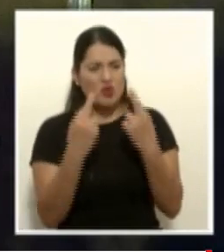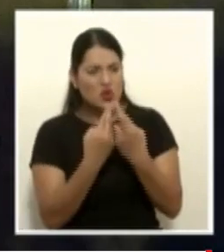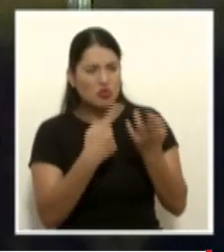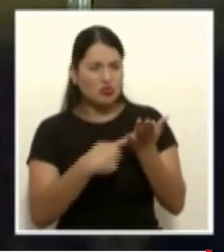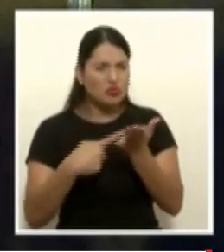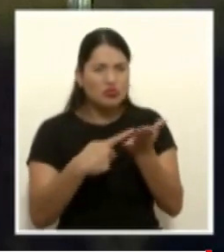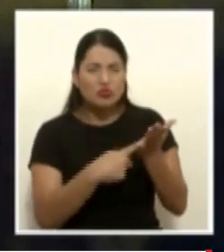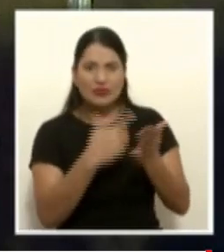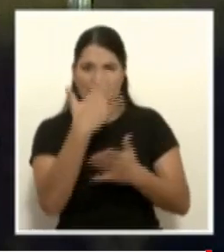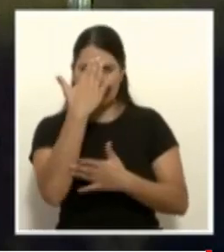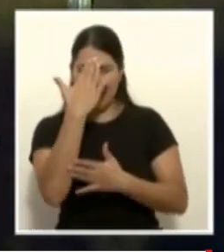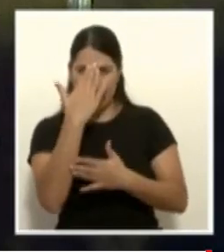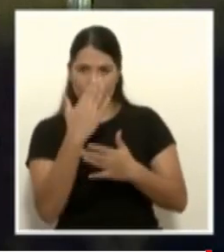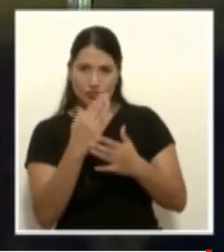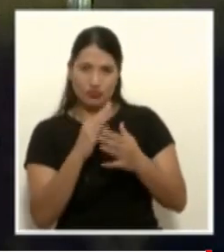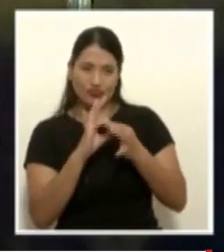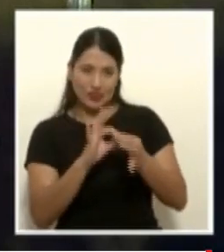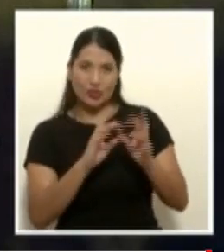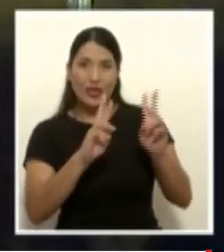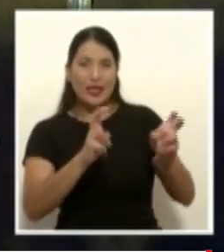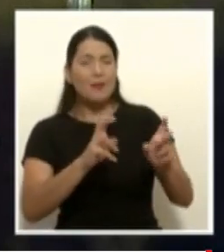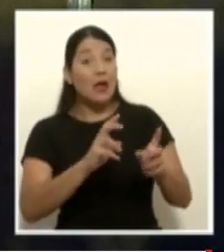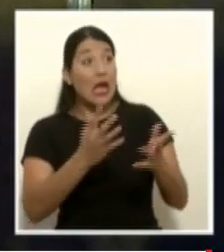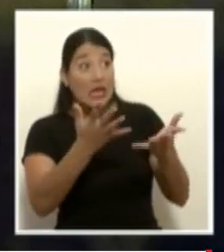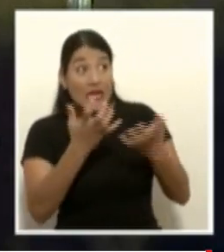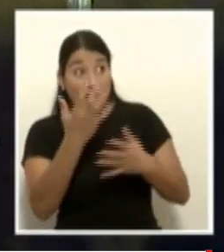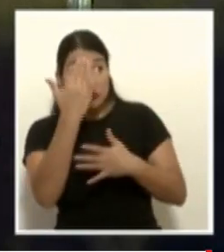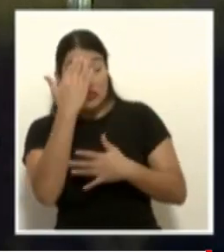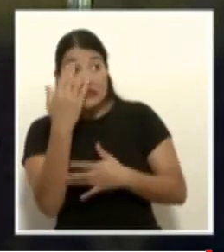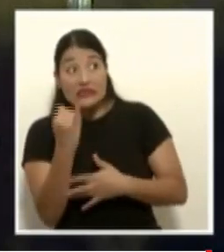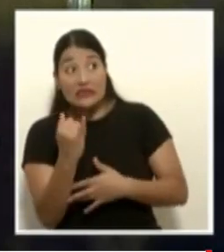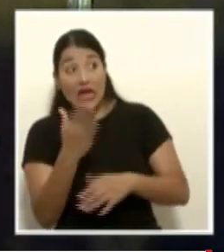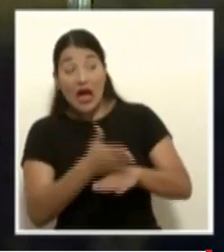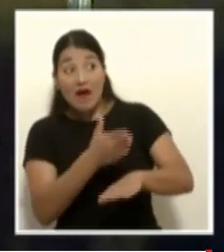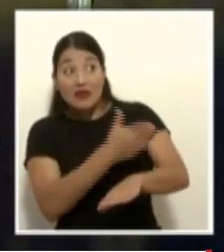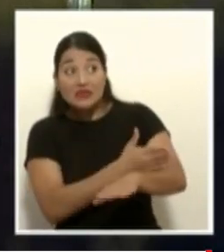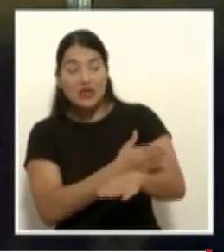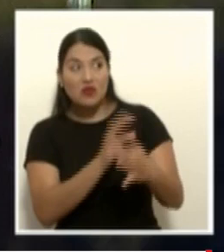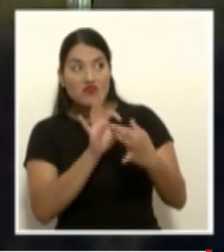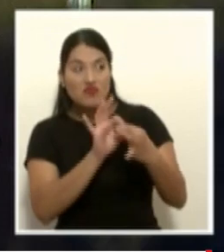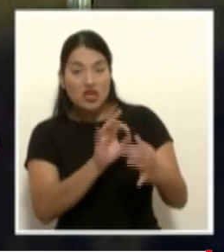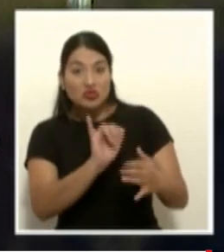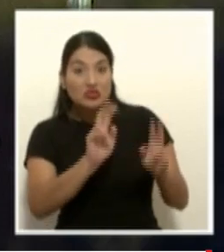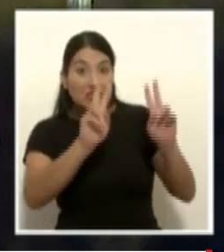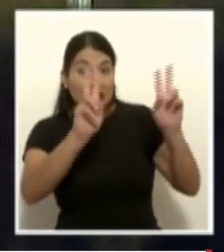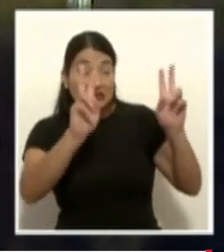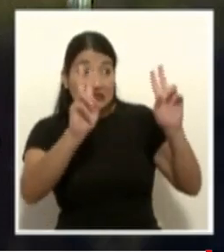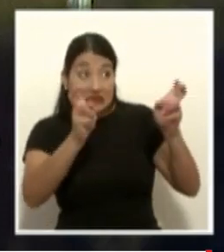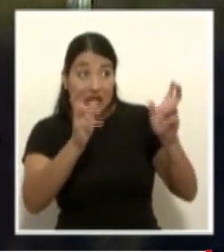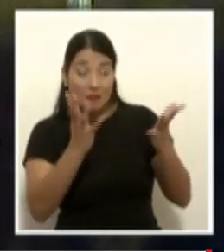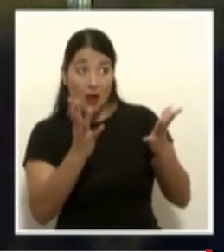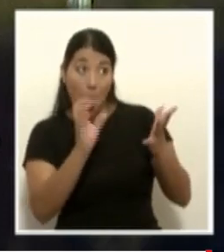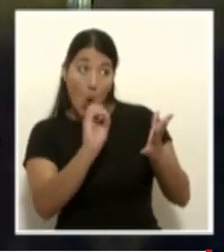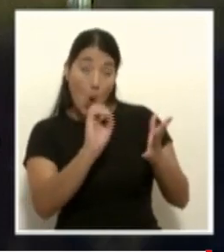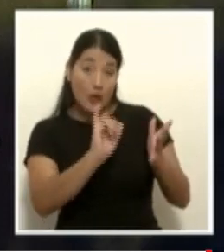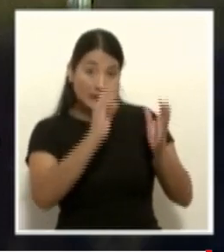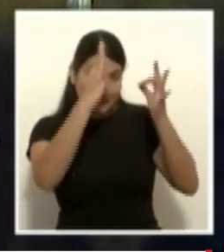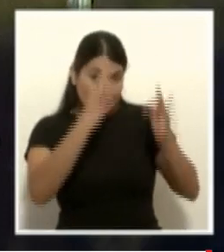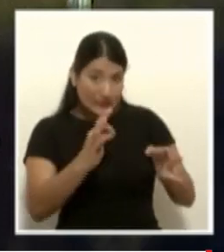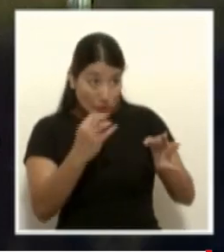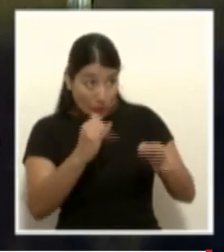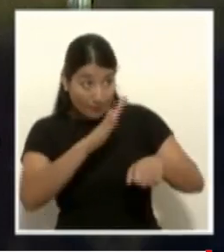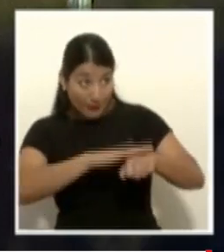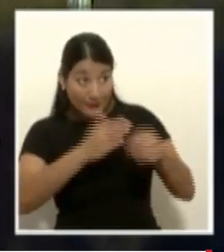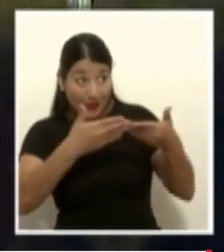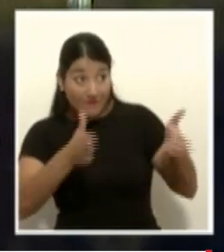pues quisiéramos saber si hay algún avance con respecto a esta posible reapertura de algunos de las